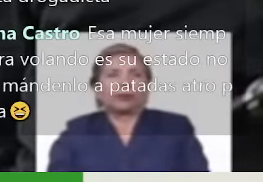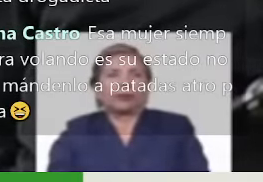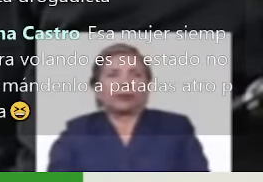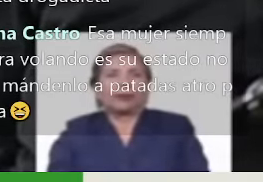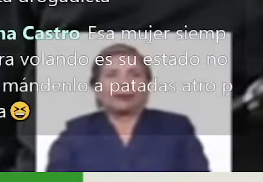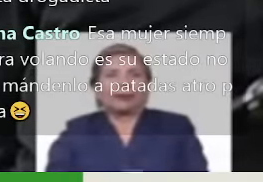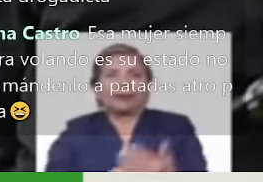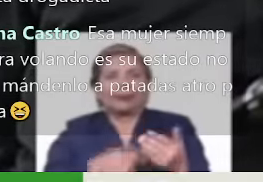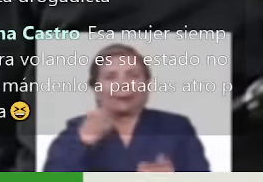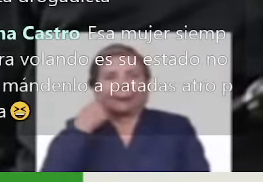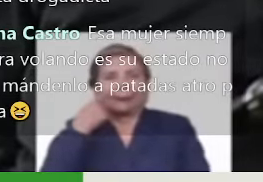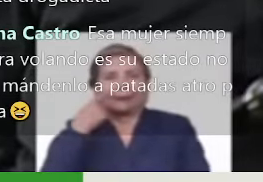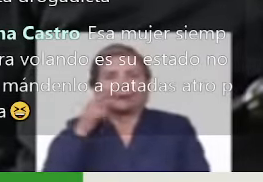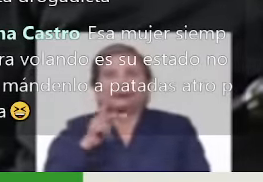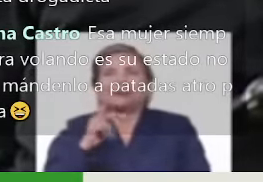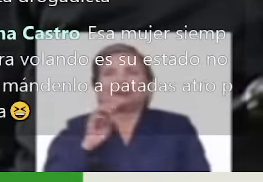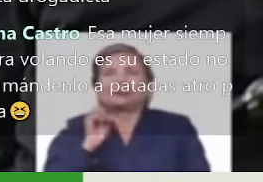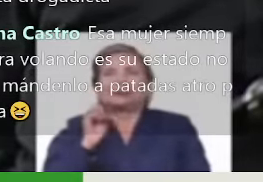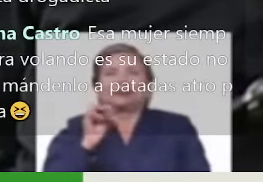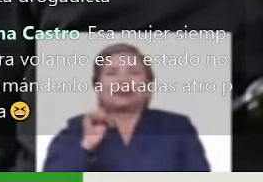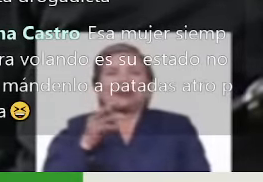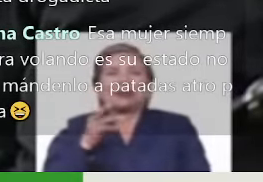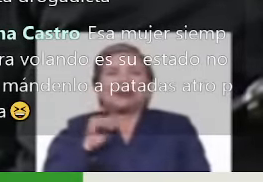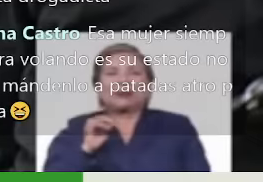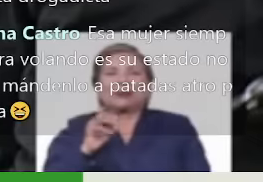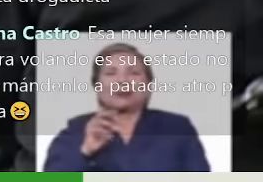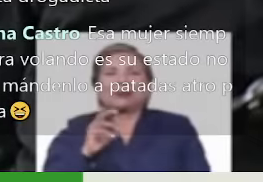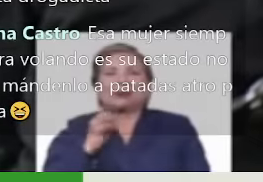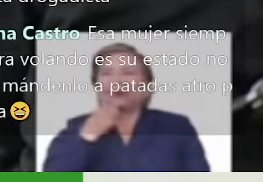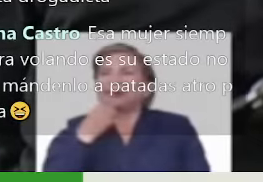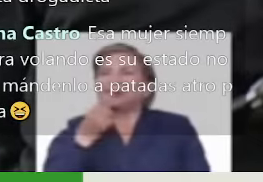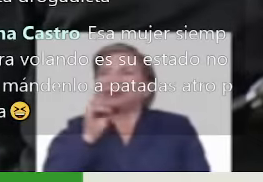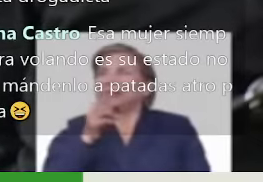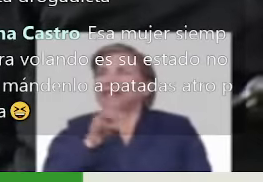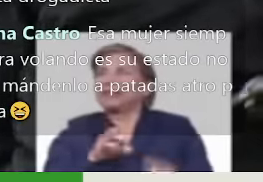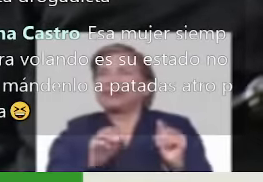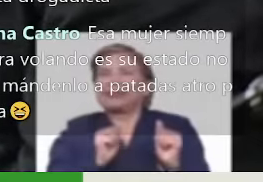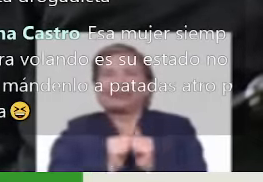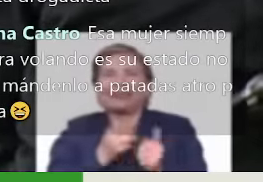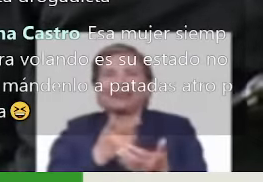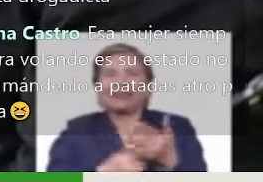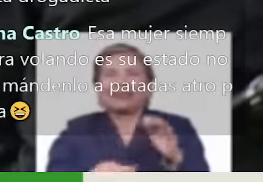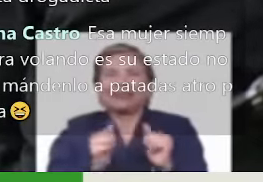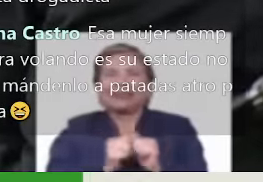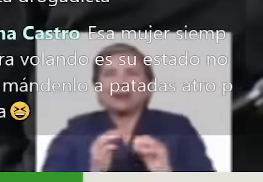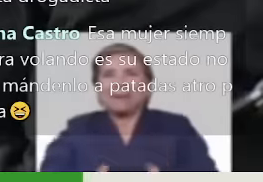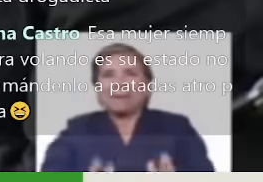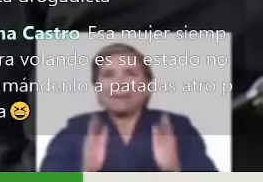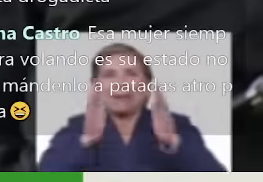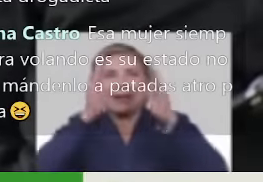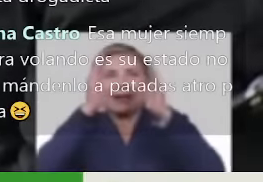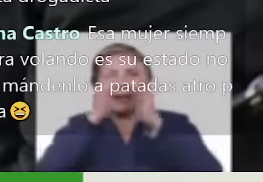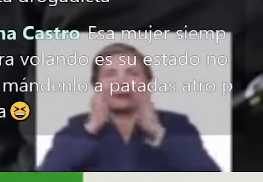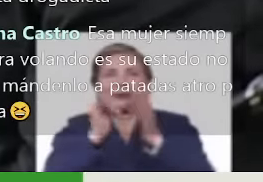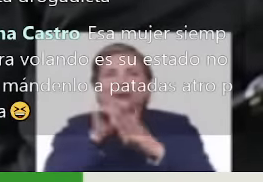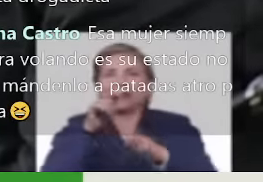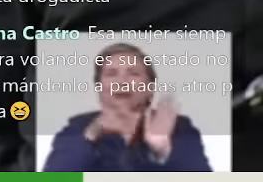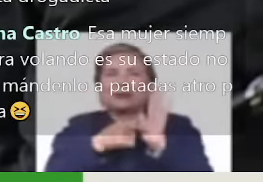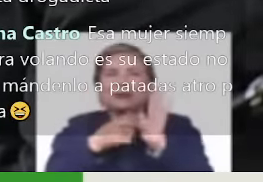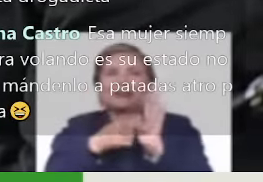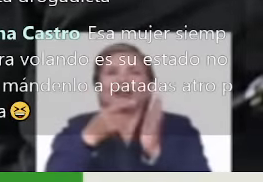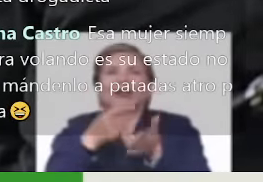Señor Chimabukuro, detalle usted las labores que realizaba en la sede de Palacio de Gobierno y señale usted